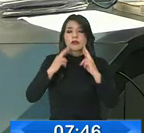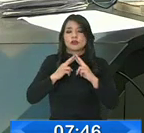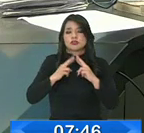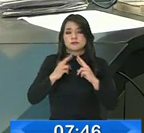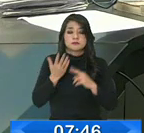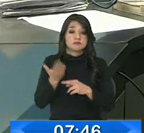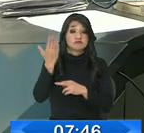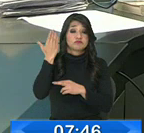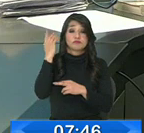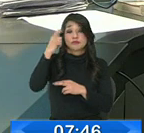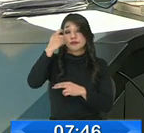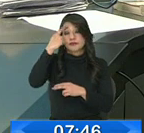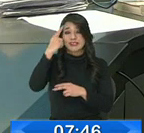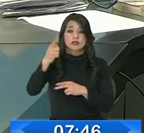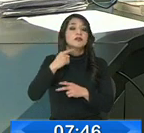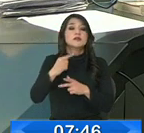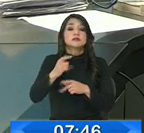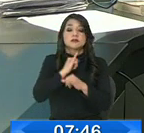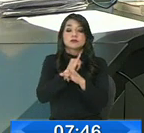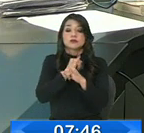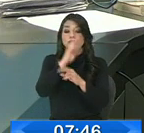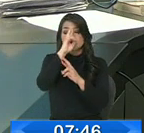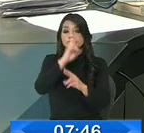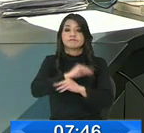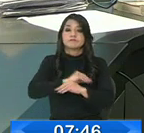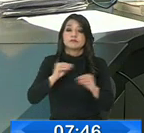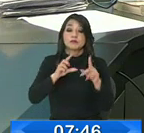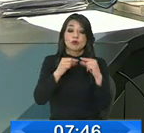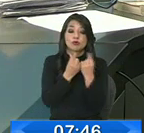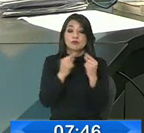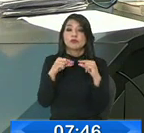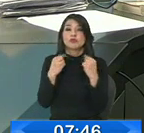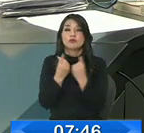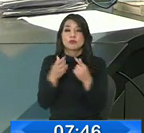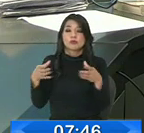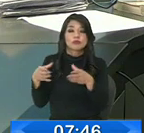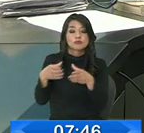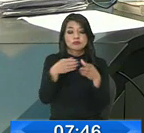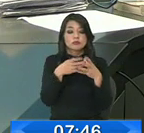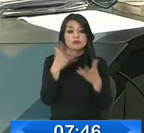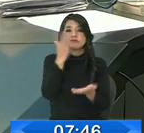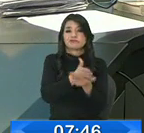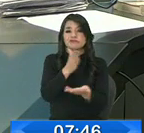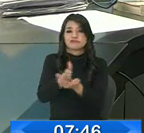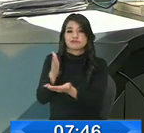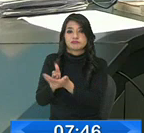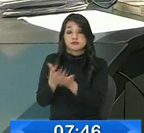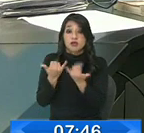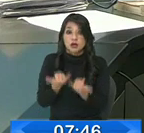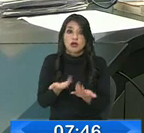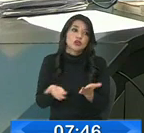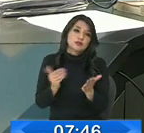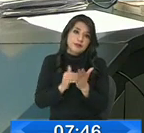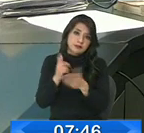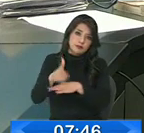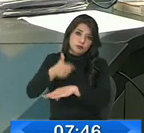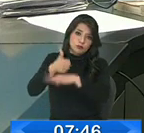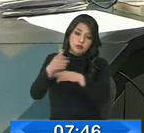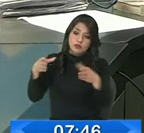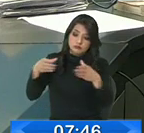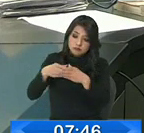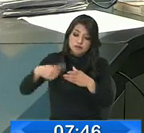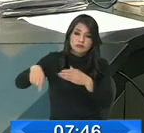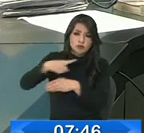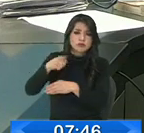anterior desinstitucionalizó muchos grupos colegiados. Y hay que volver a cierta colegialidad en el